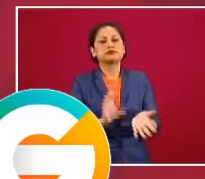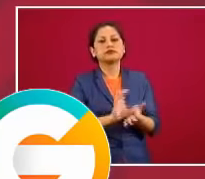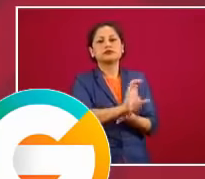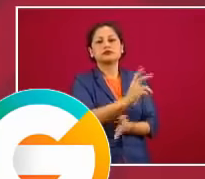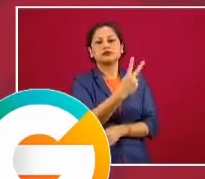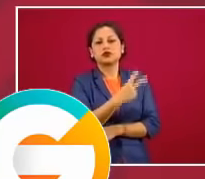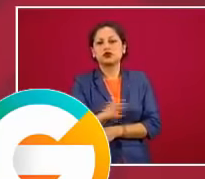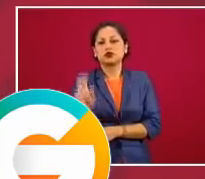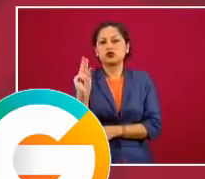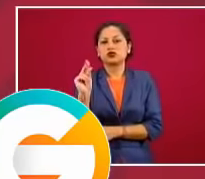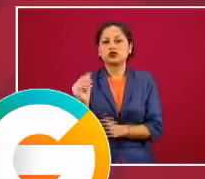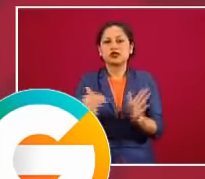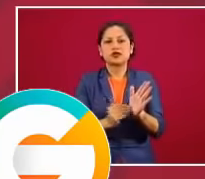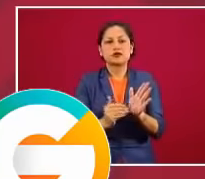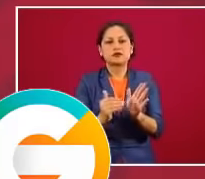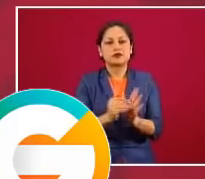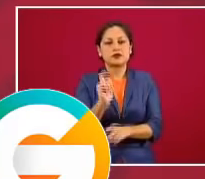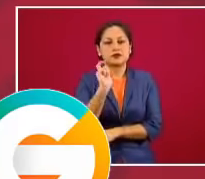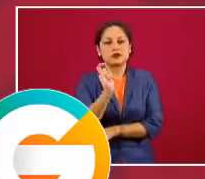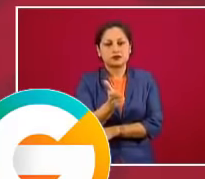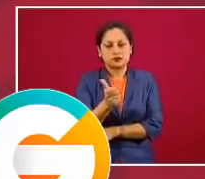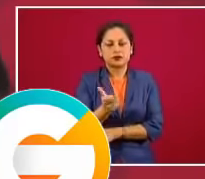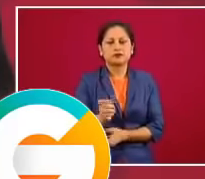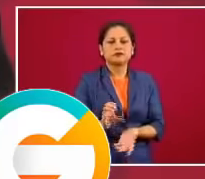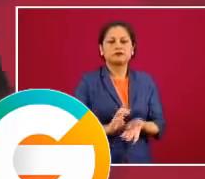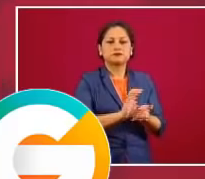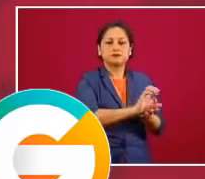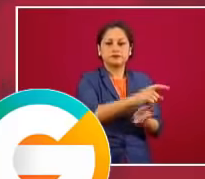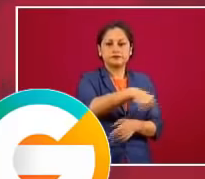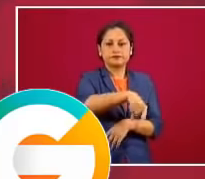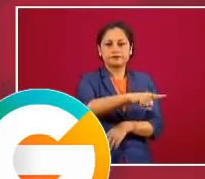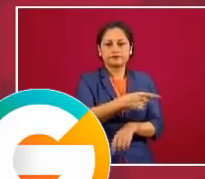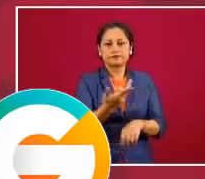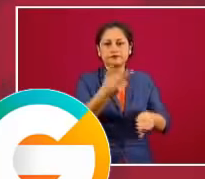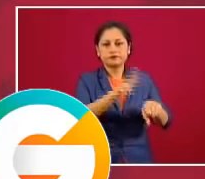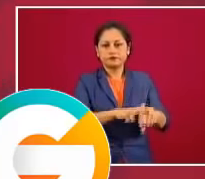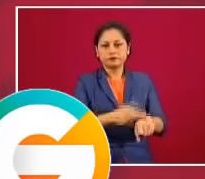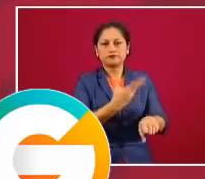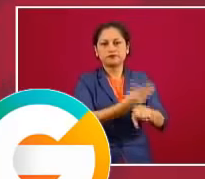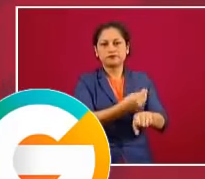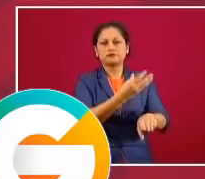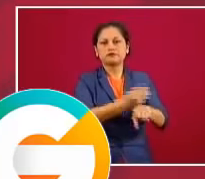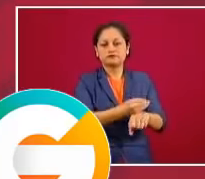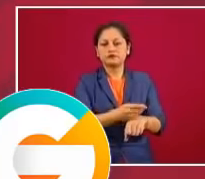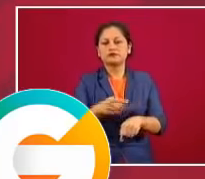280 millones de pesos en manos de los ingenieros militares,